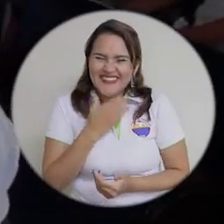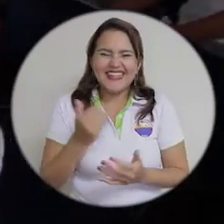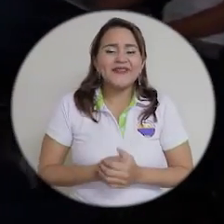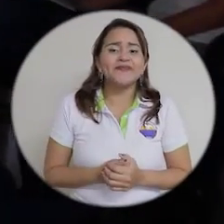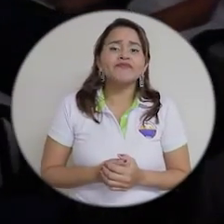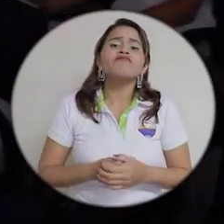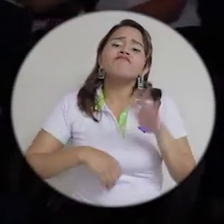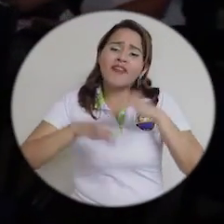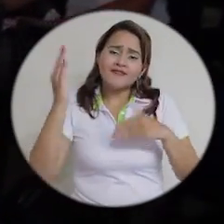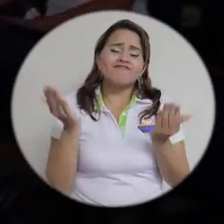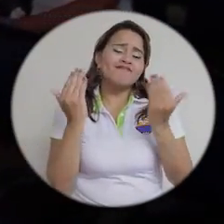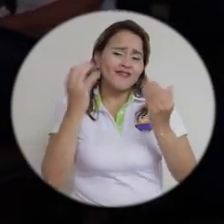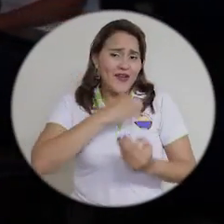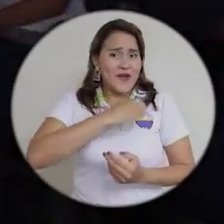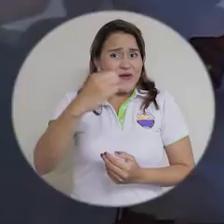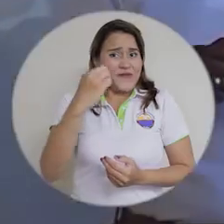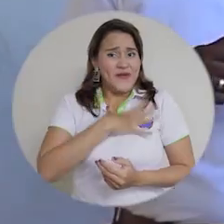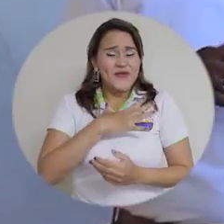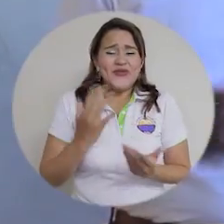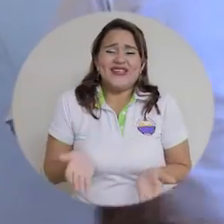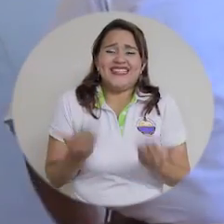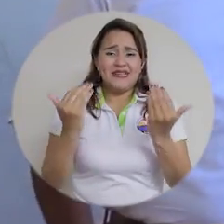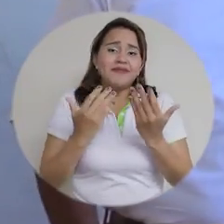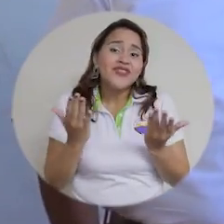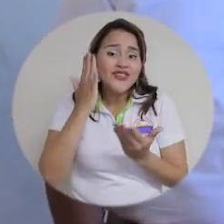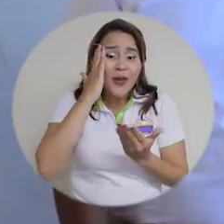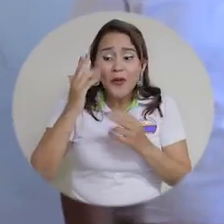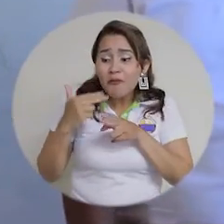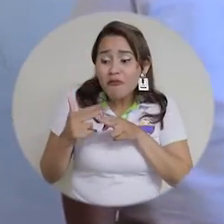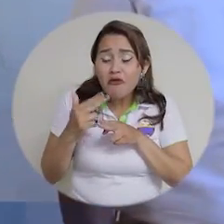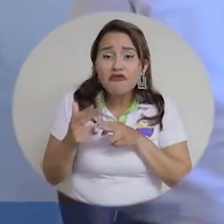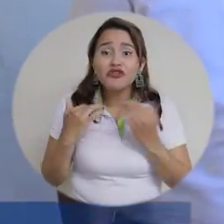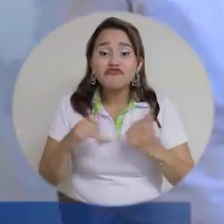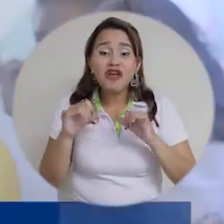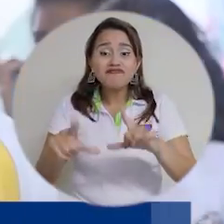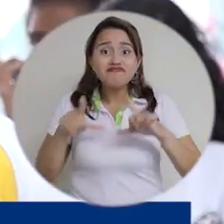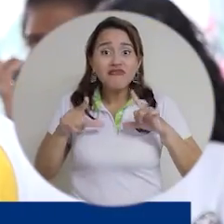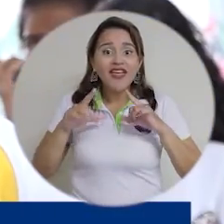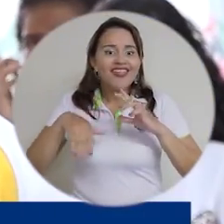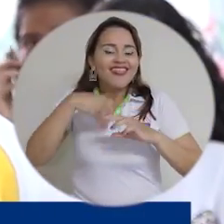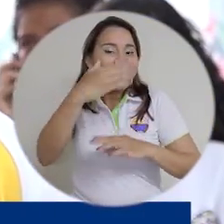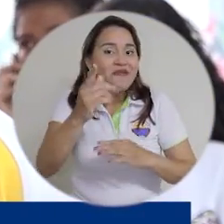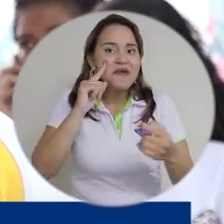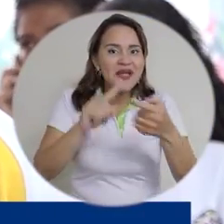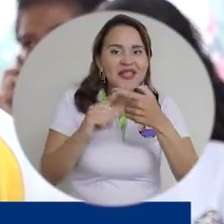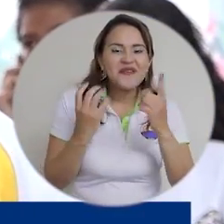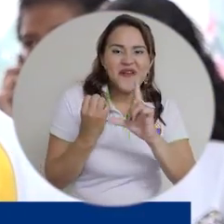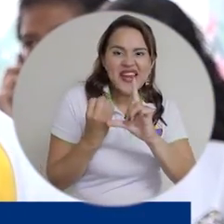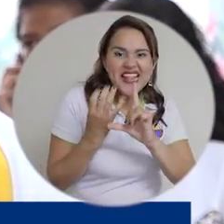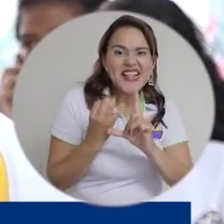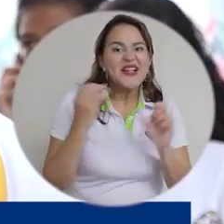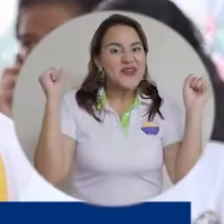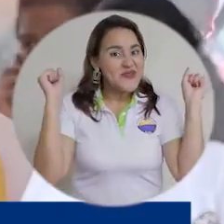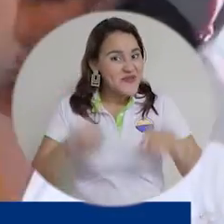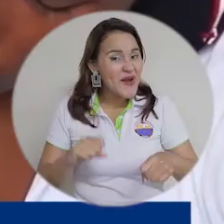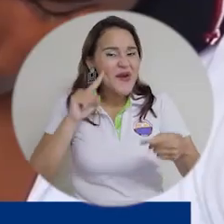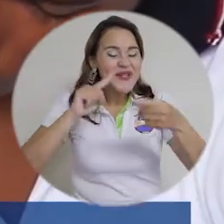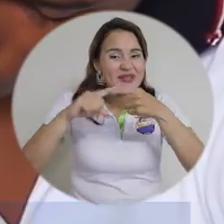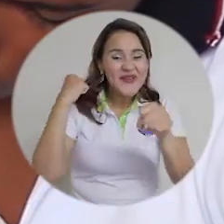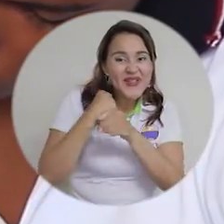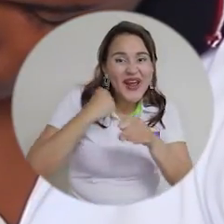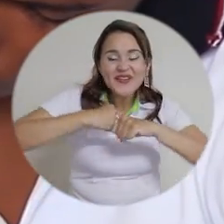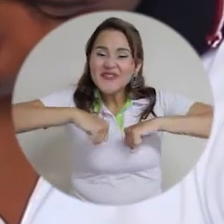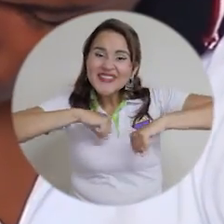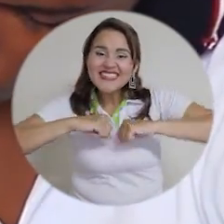nueva promoción que sacó. Una oportunidad muy grande para nosotros los estudiantes, porque cuando salgamos del colegio podamos estudiar y prepararnos